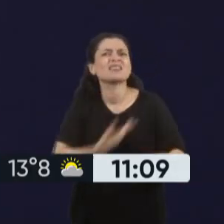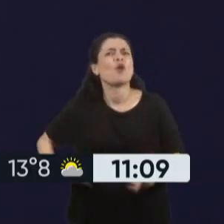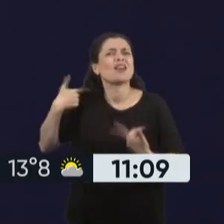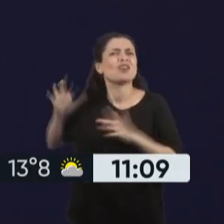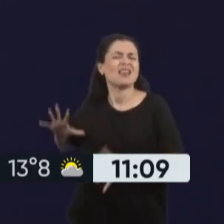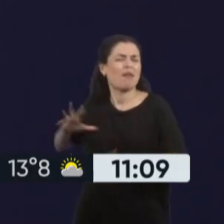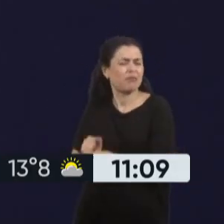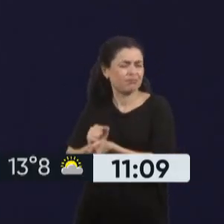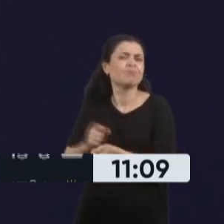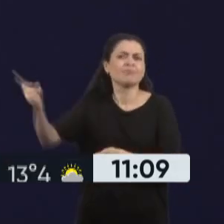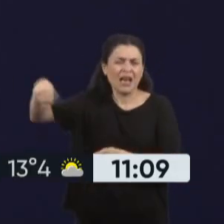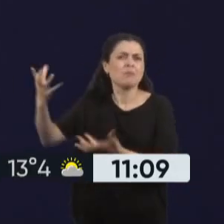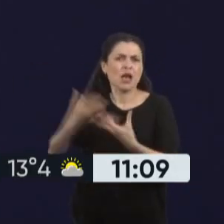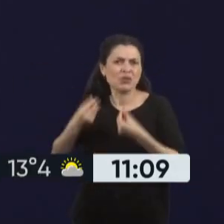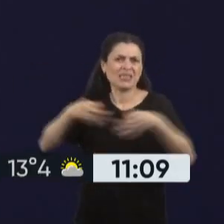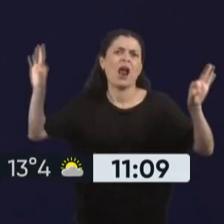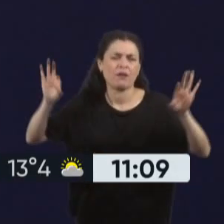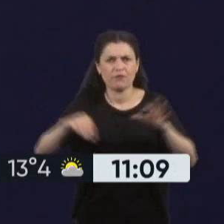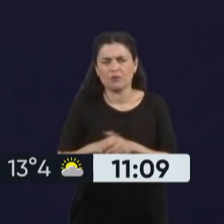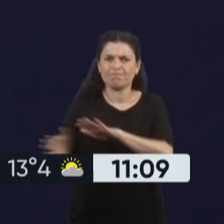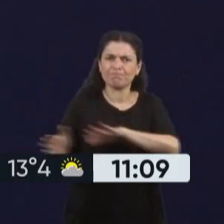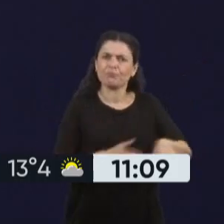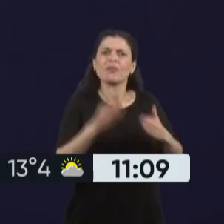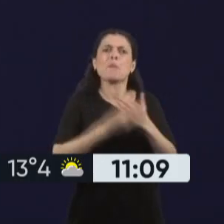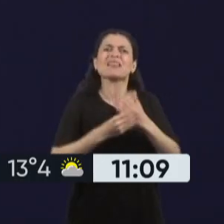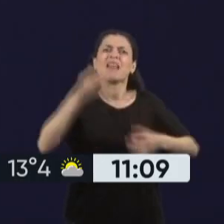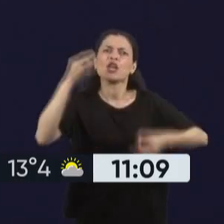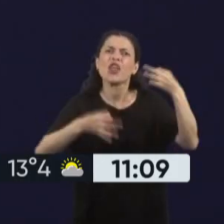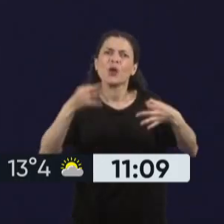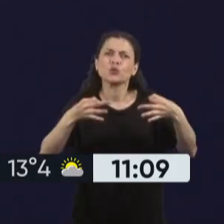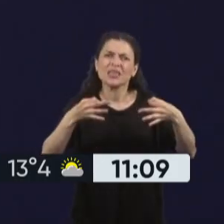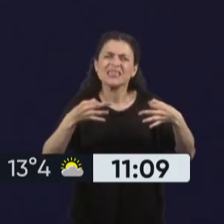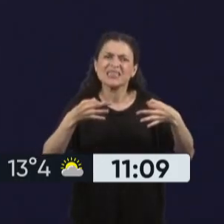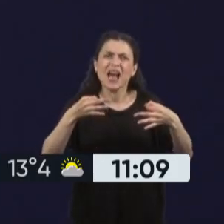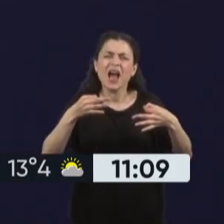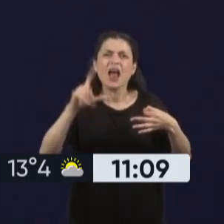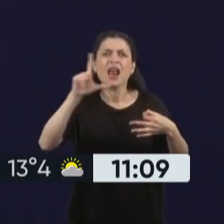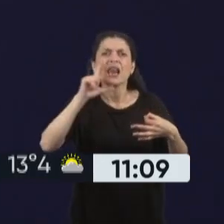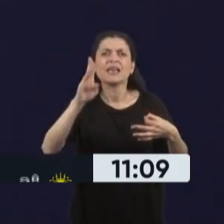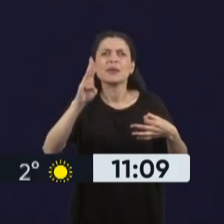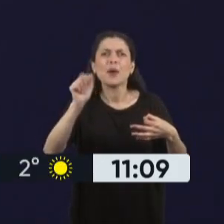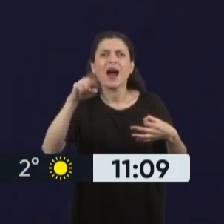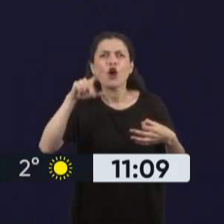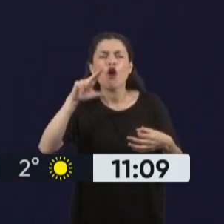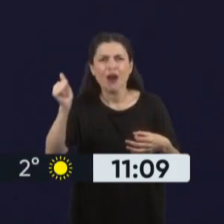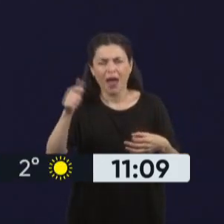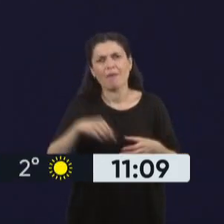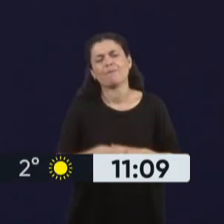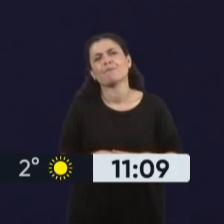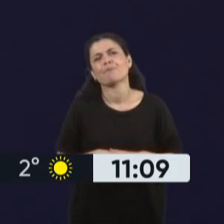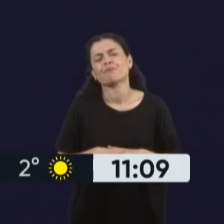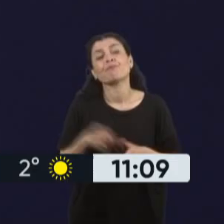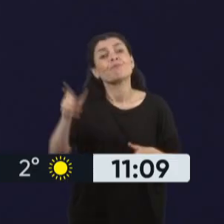diciembre. En otro orden de cosas, el Ministerio de Justicia de la Nación, al mando de Mariano Cuño